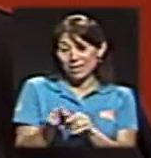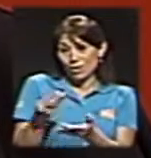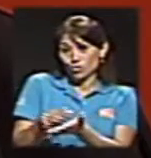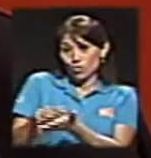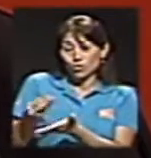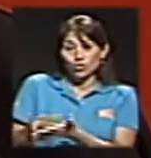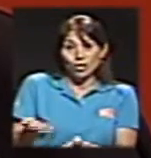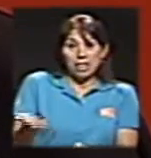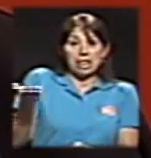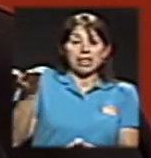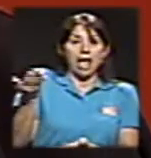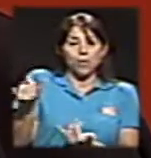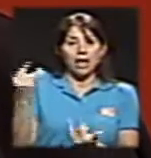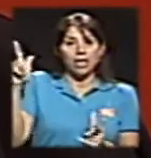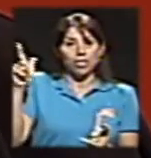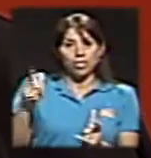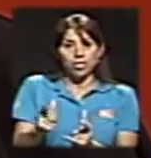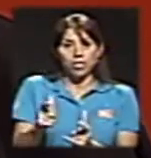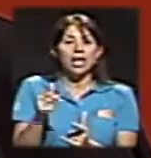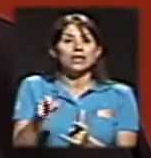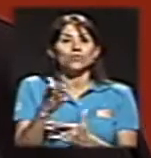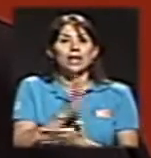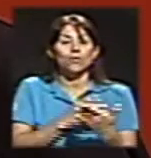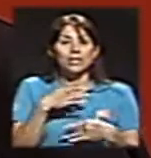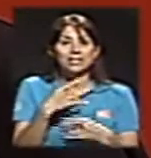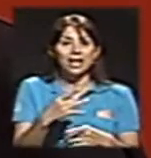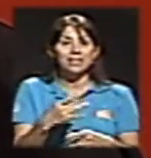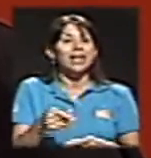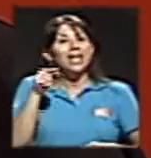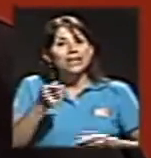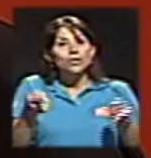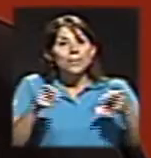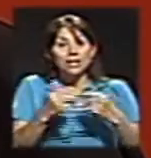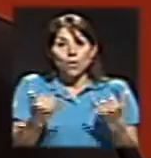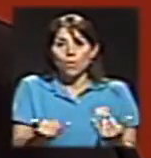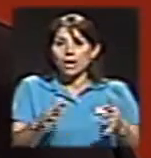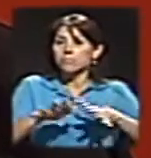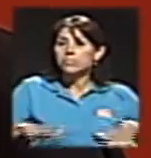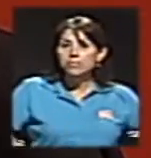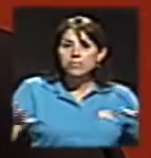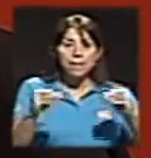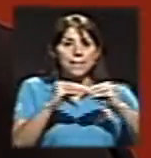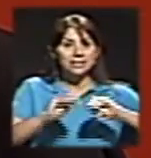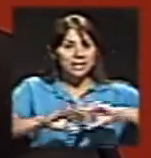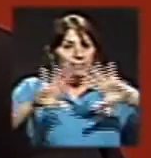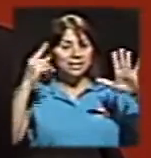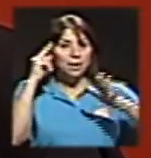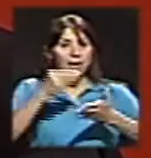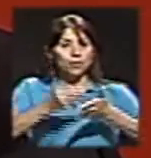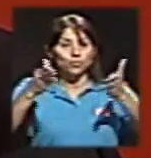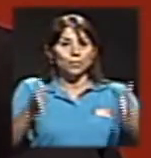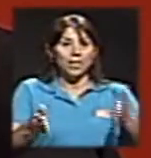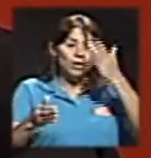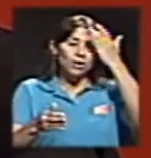elemento interesante, ¿no? Y todo esto en un entorno en donde hay más transparencia para el consumidor y no se han debilitado las hojas de